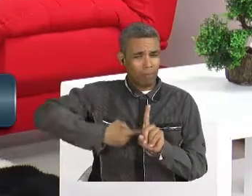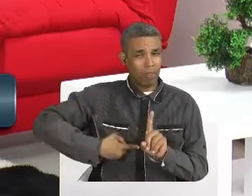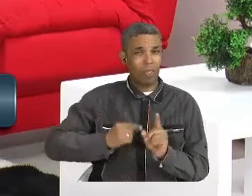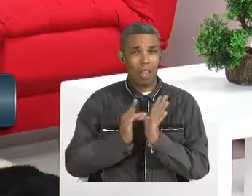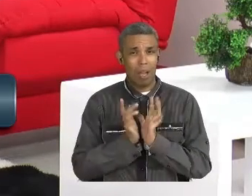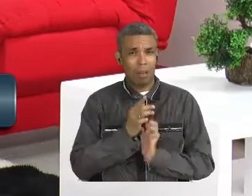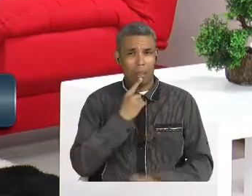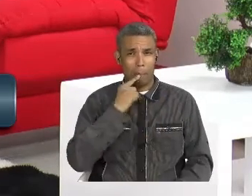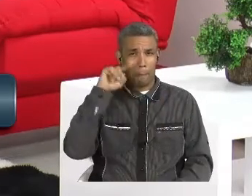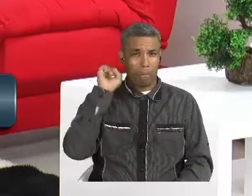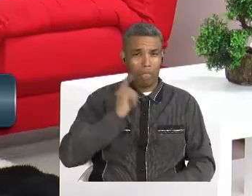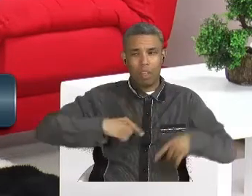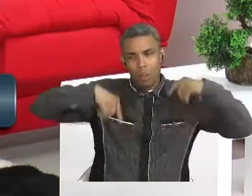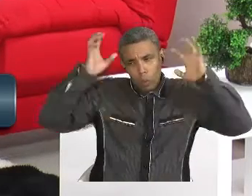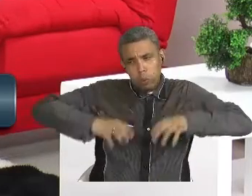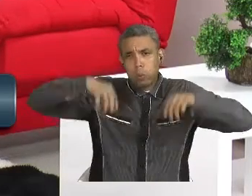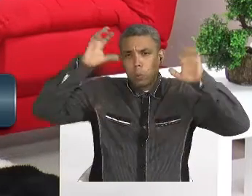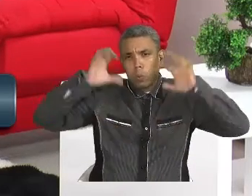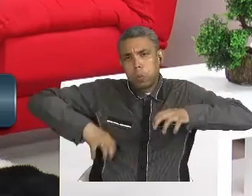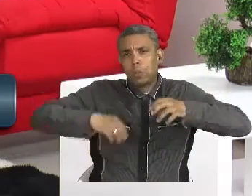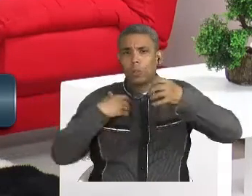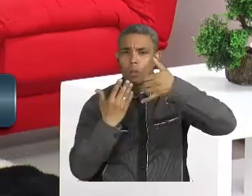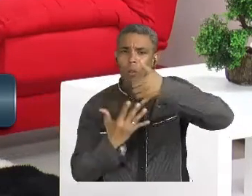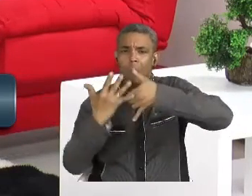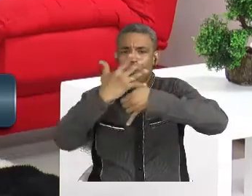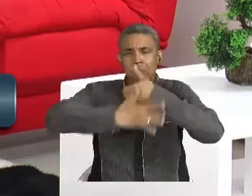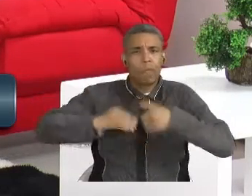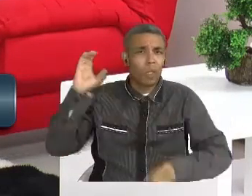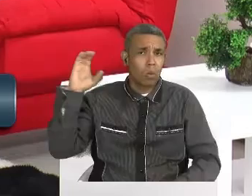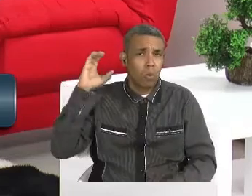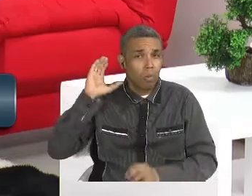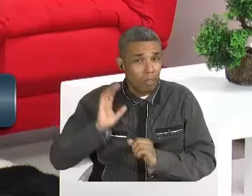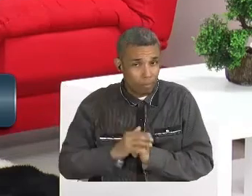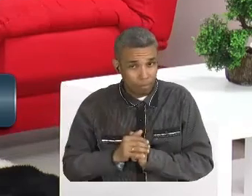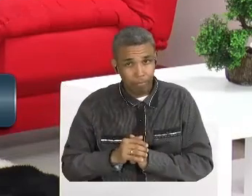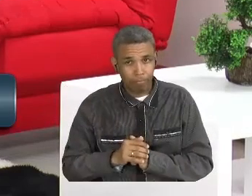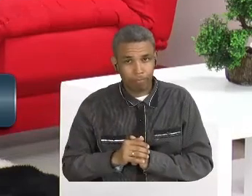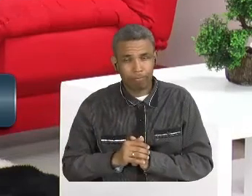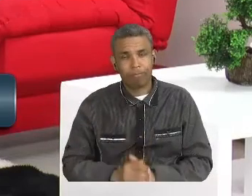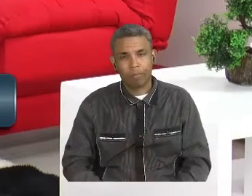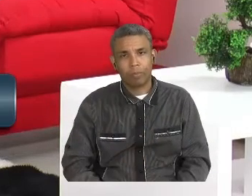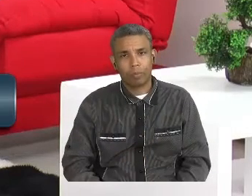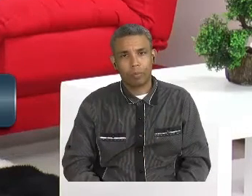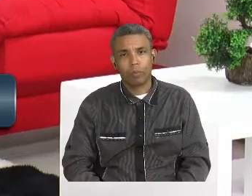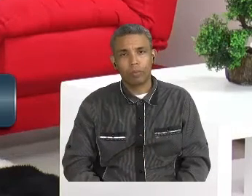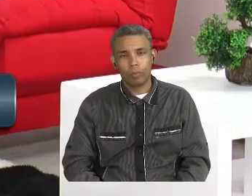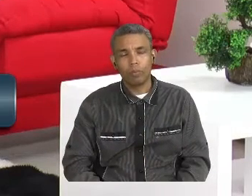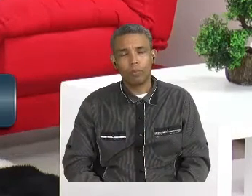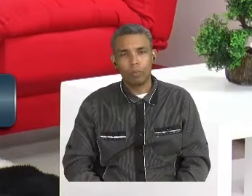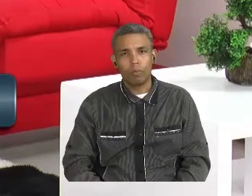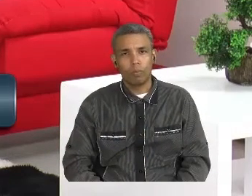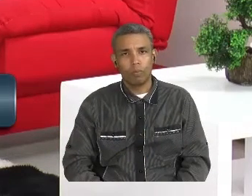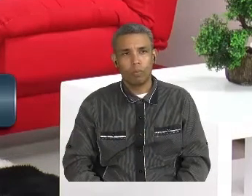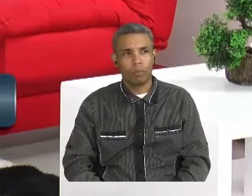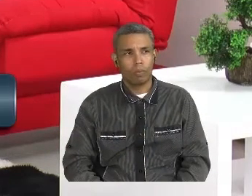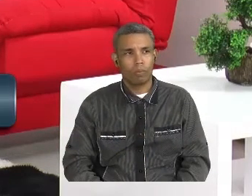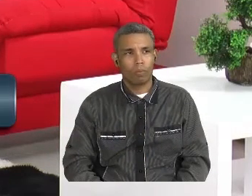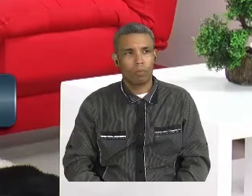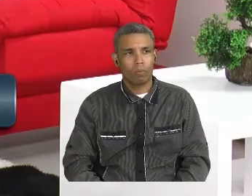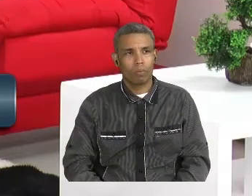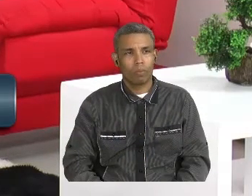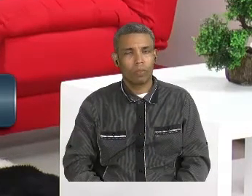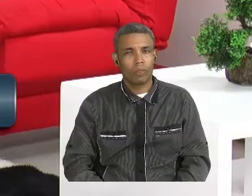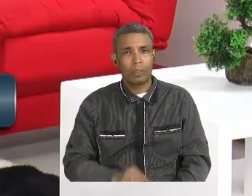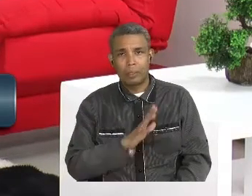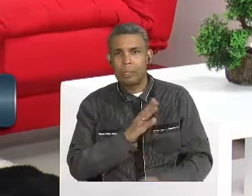la conocemos, pues tenemos que dirigirnos a las personas que nos puedan guiar sobre estos temas. Perfecto. Bueno, amables televidentes, continuamos con